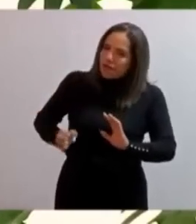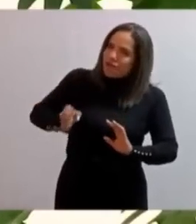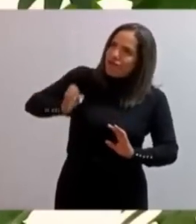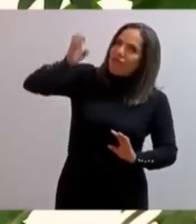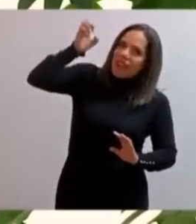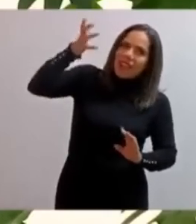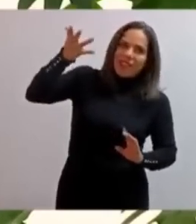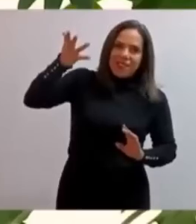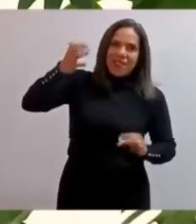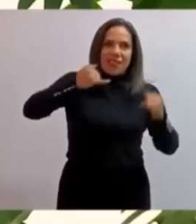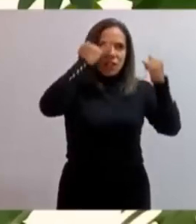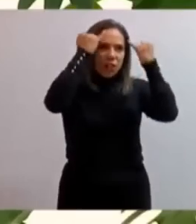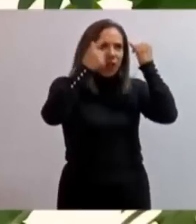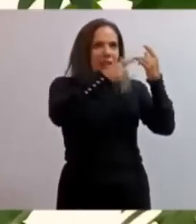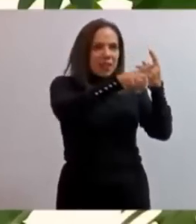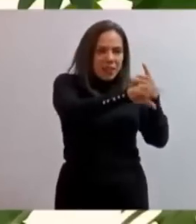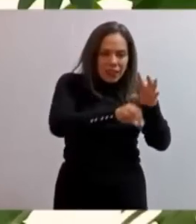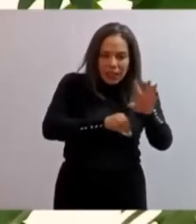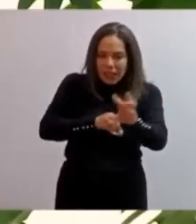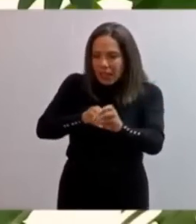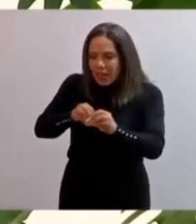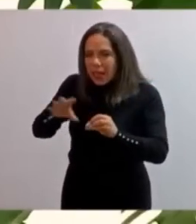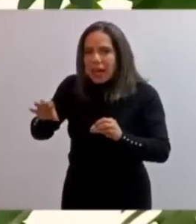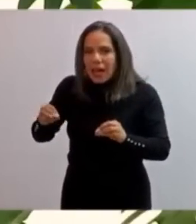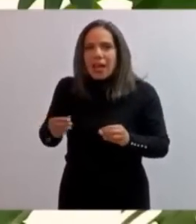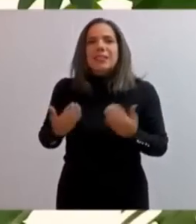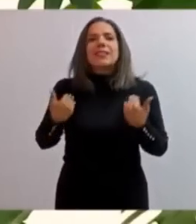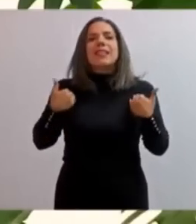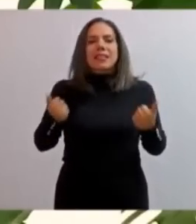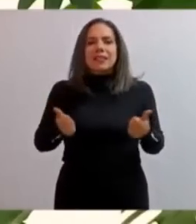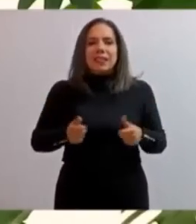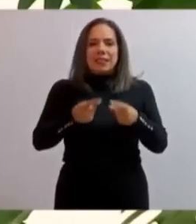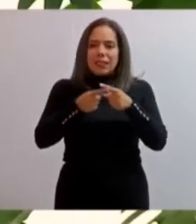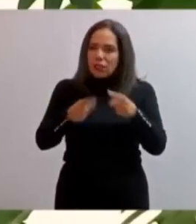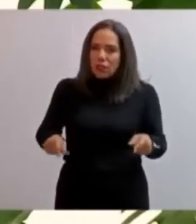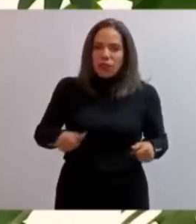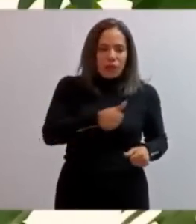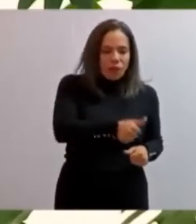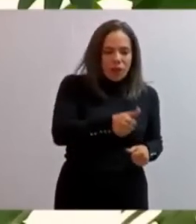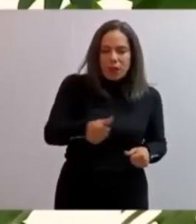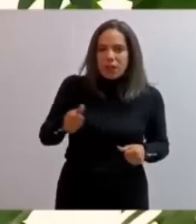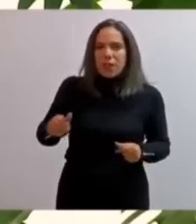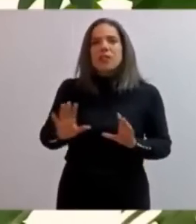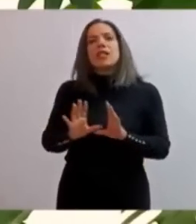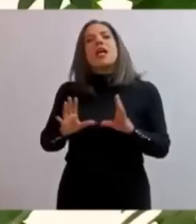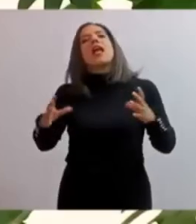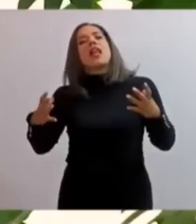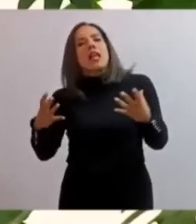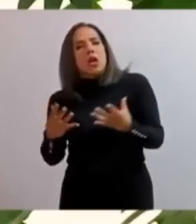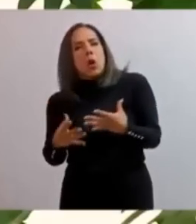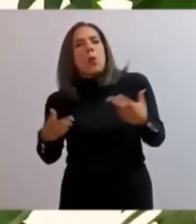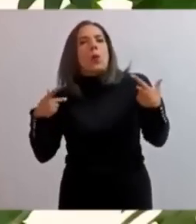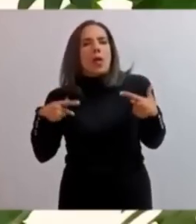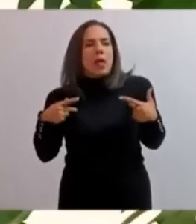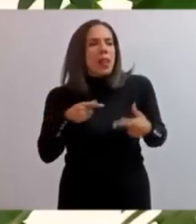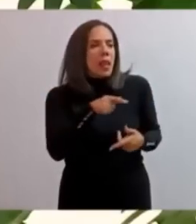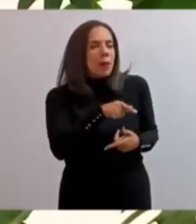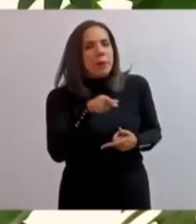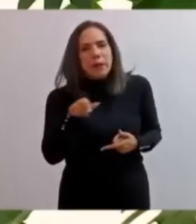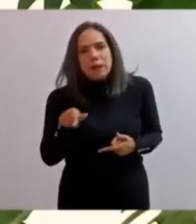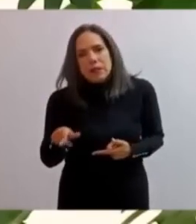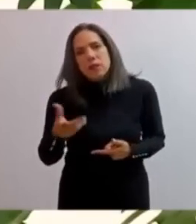Puede crecer solo en la diversidad del grupo de docentes que lo conformamos,